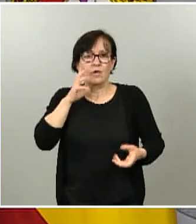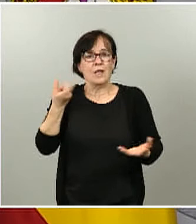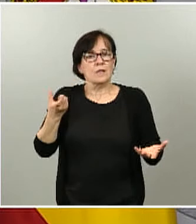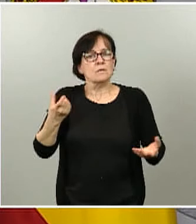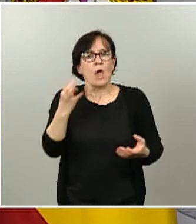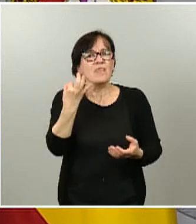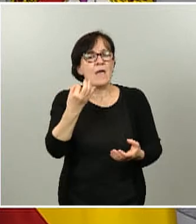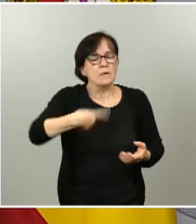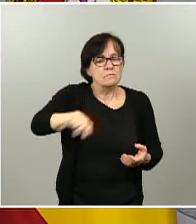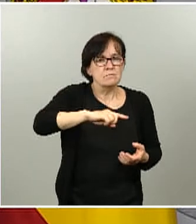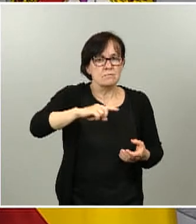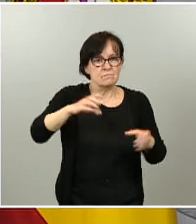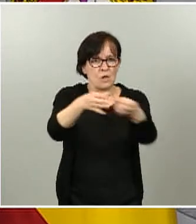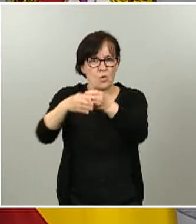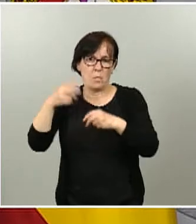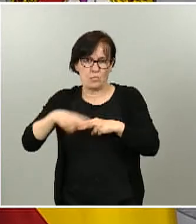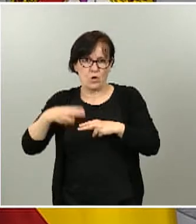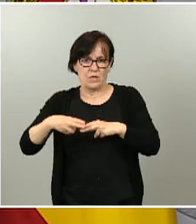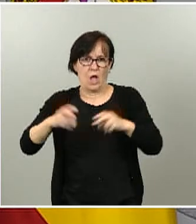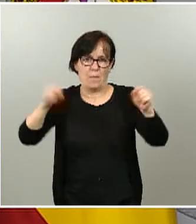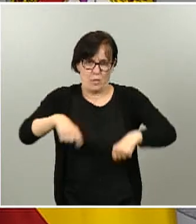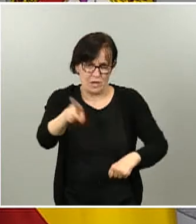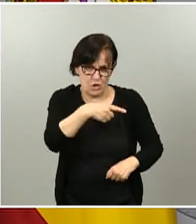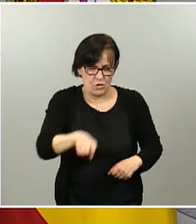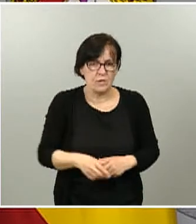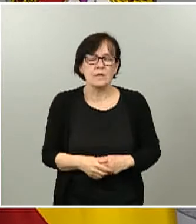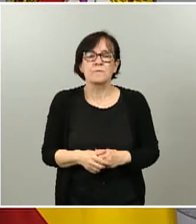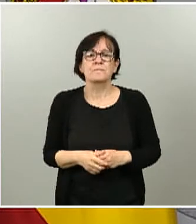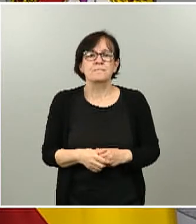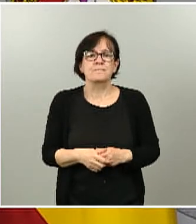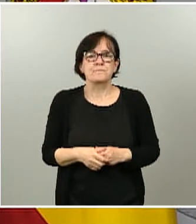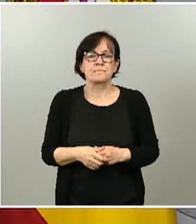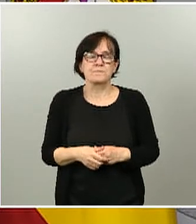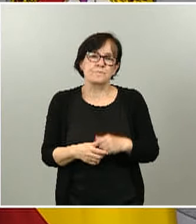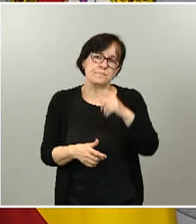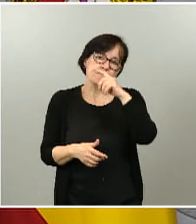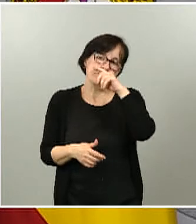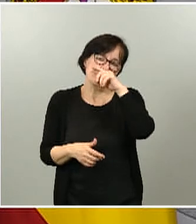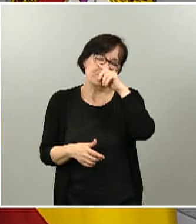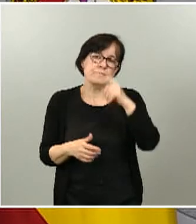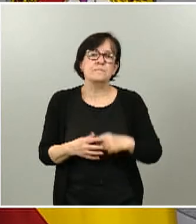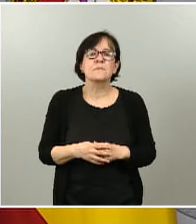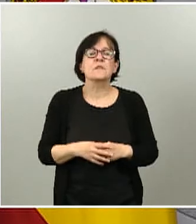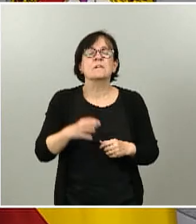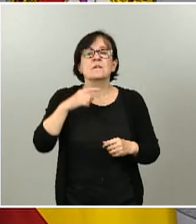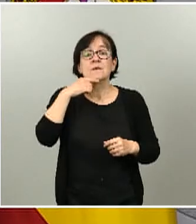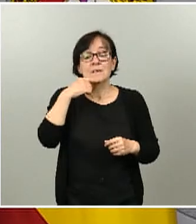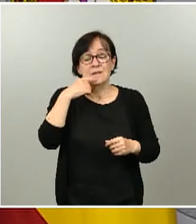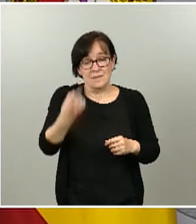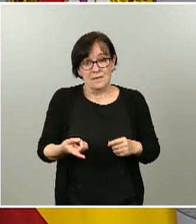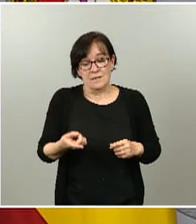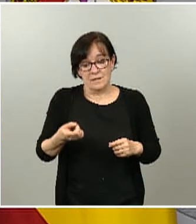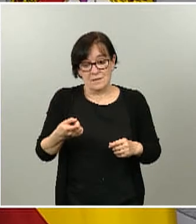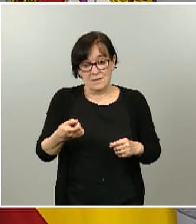podría mantener confinada al conjunto de la población. Y decirle, por último, que de las